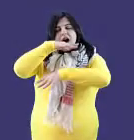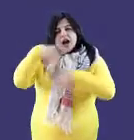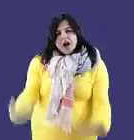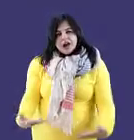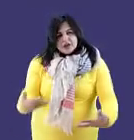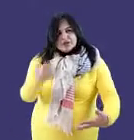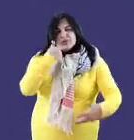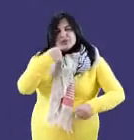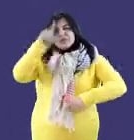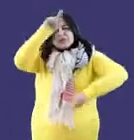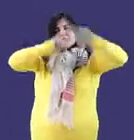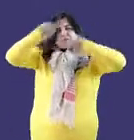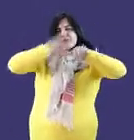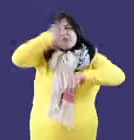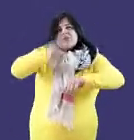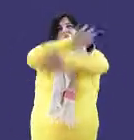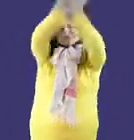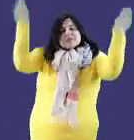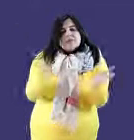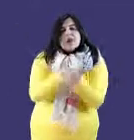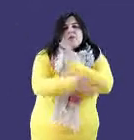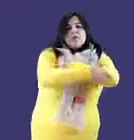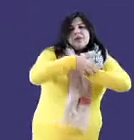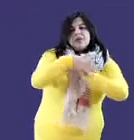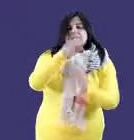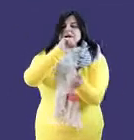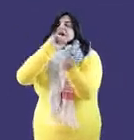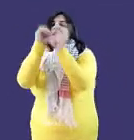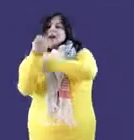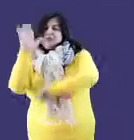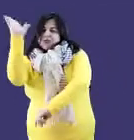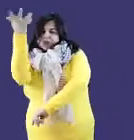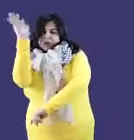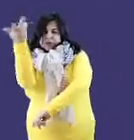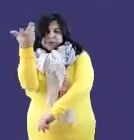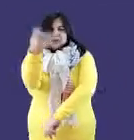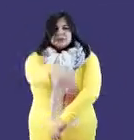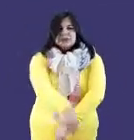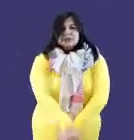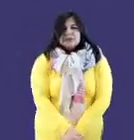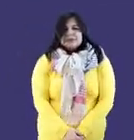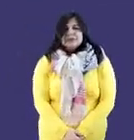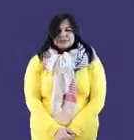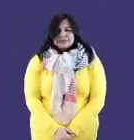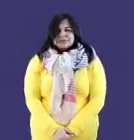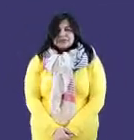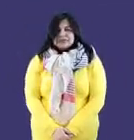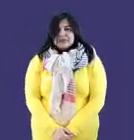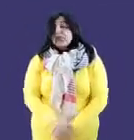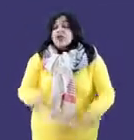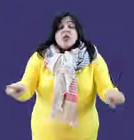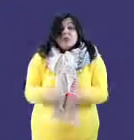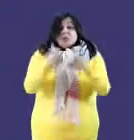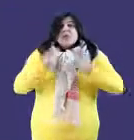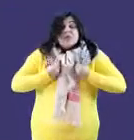La pobreza y el cambio climático son uno de los mayores dilemas globales que enfrenta la humanidad en la actualidad.